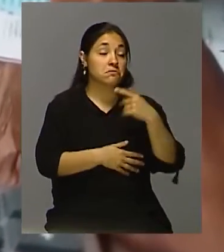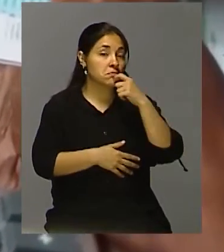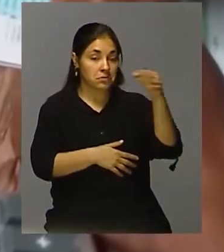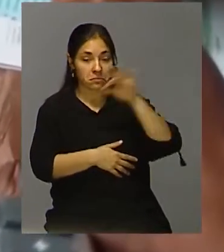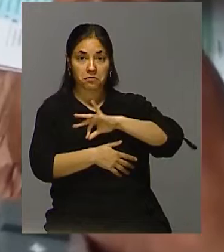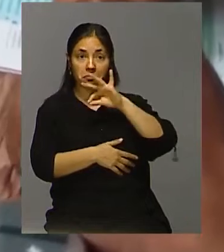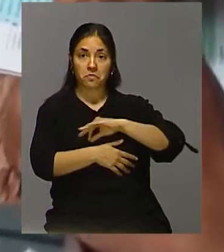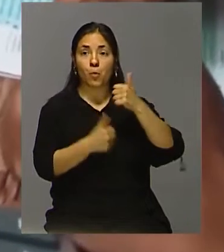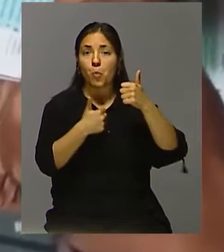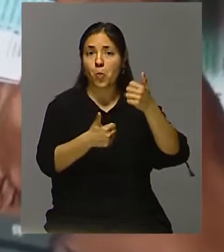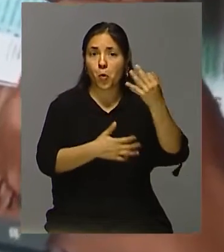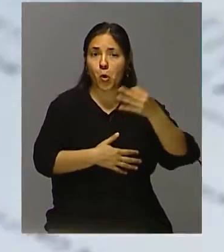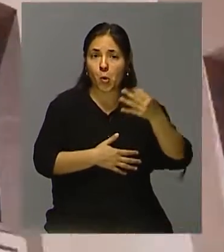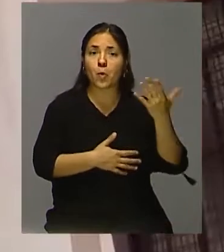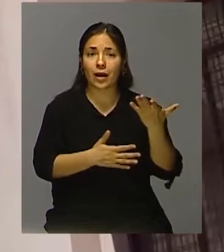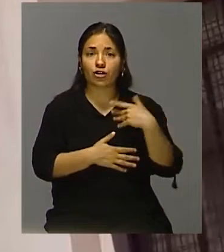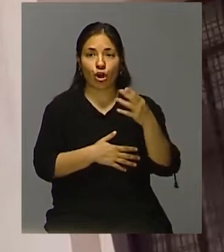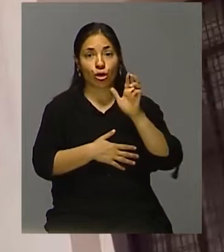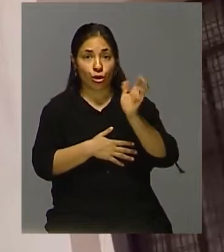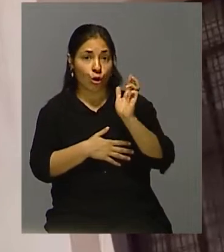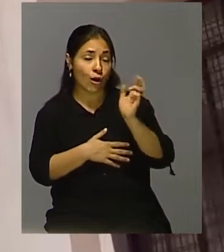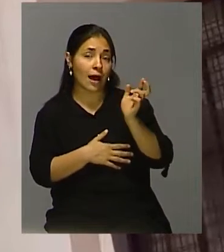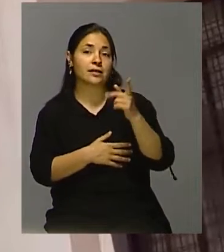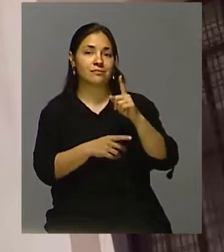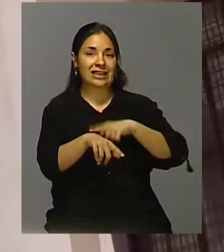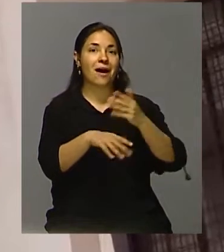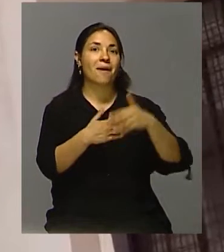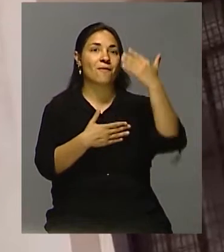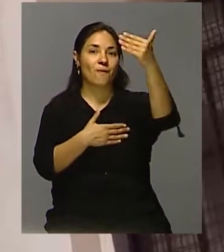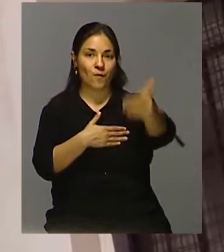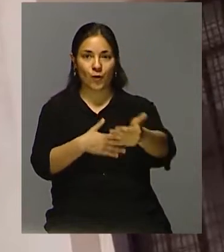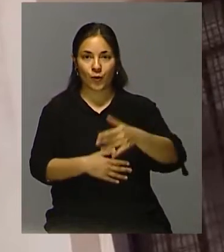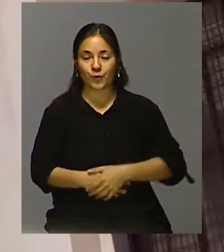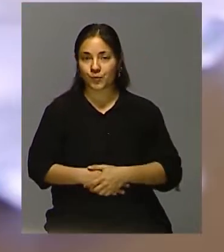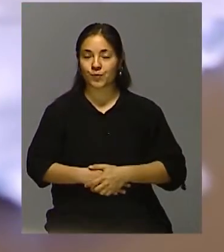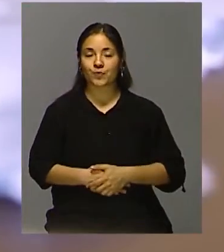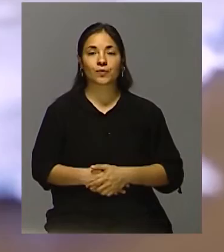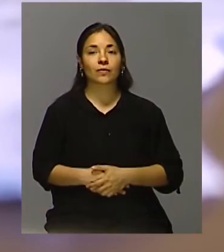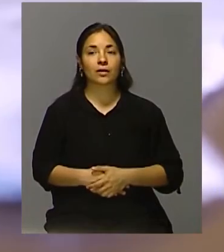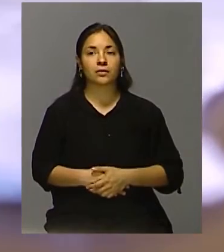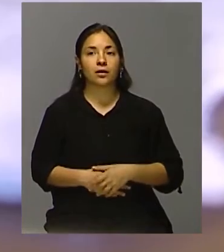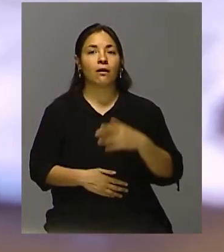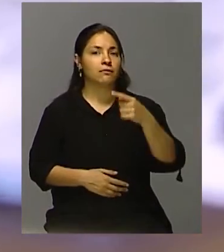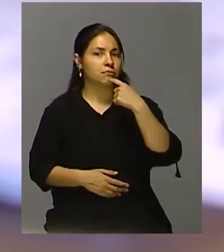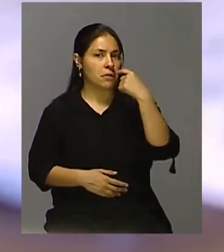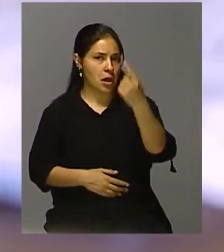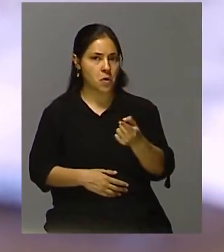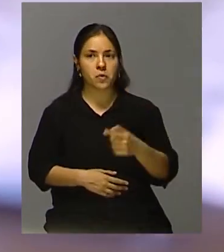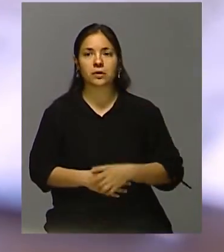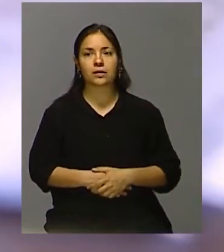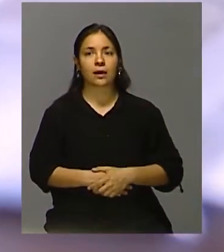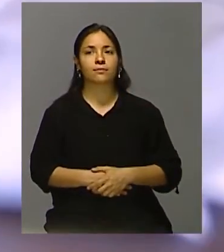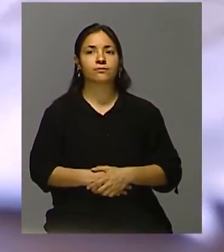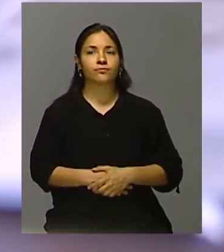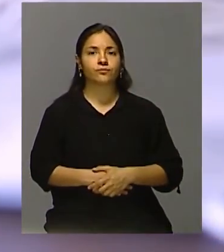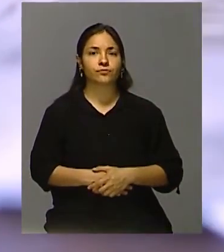moneda dura, le hace en dólares en el largo plazo. La pregunta ahora es, pensando en